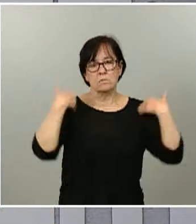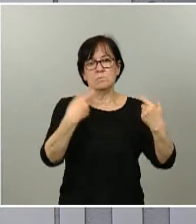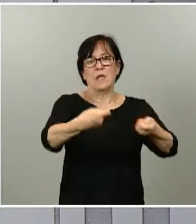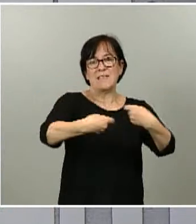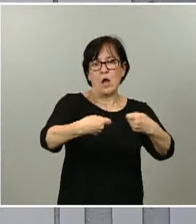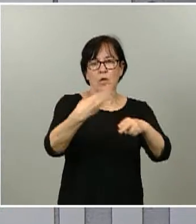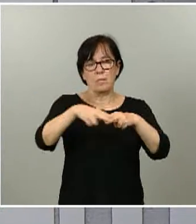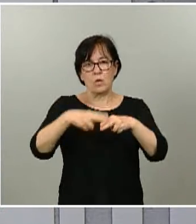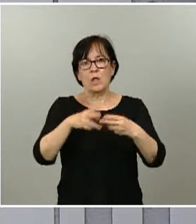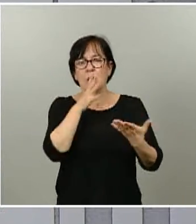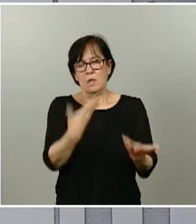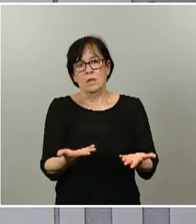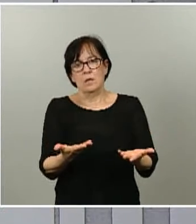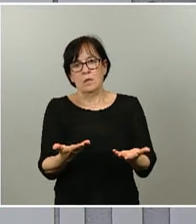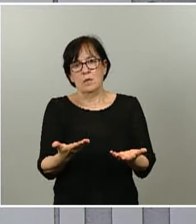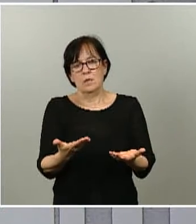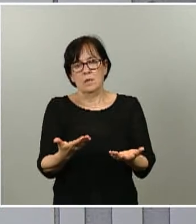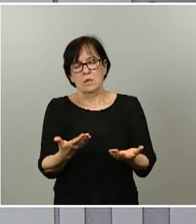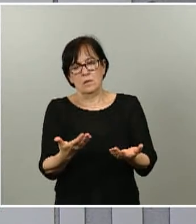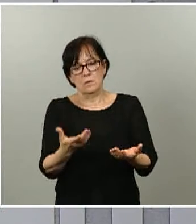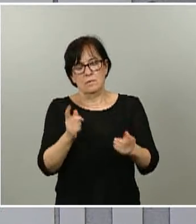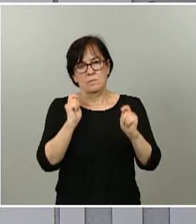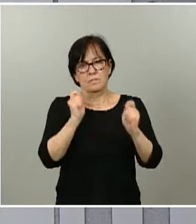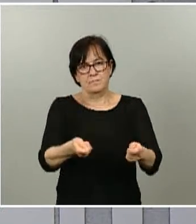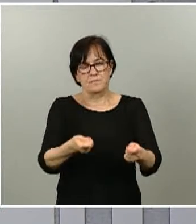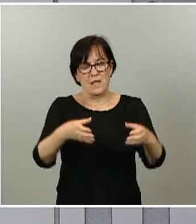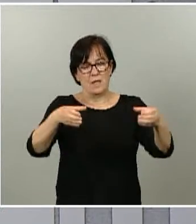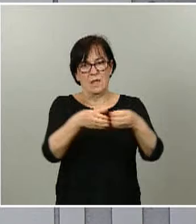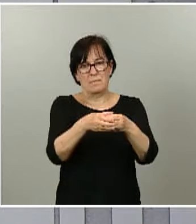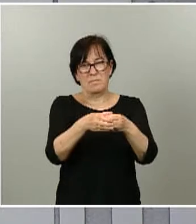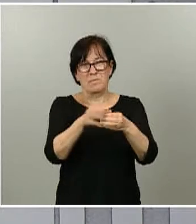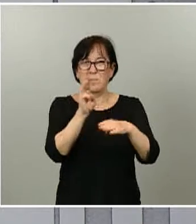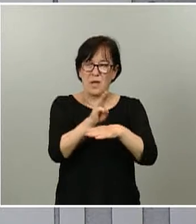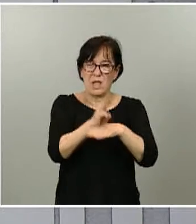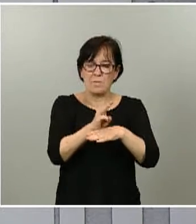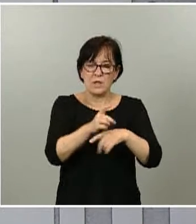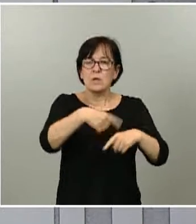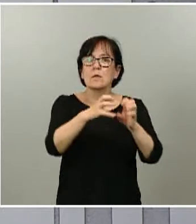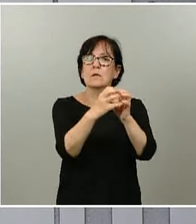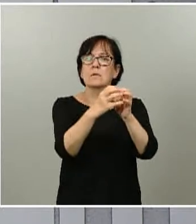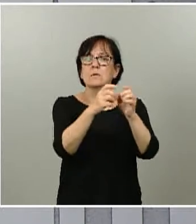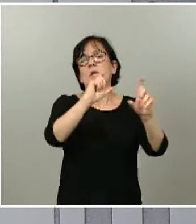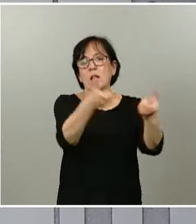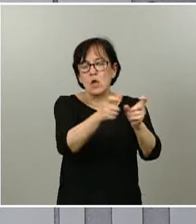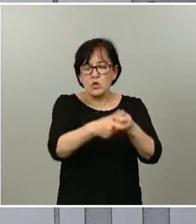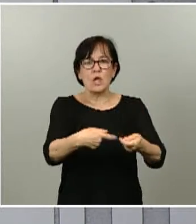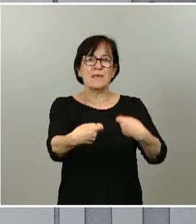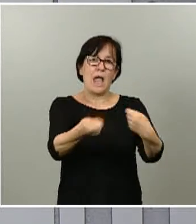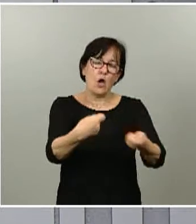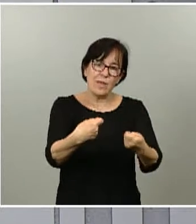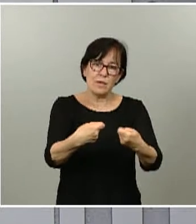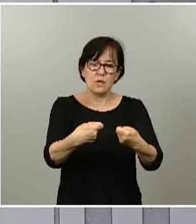caso le corresponde a los grupos parlamentarios, son los que han llevado las reuniones, las negociaciones con las